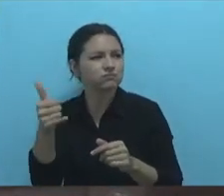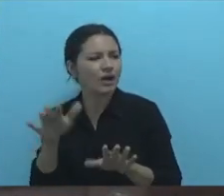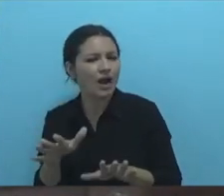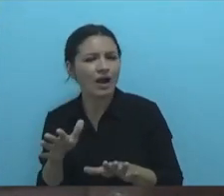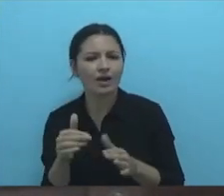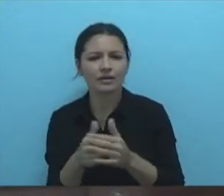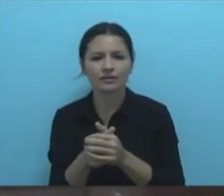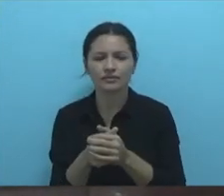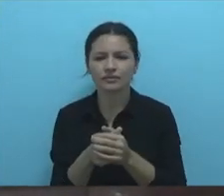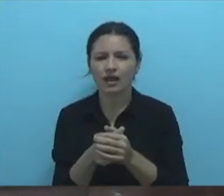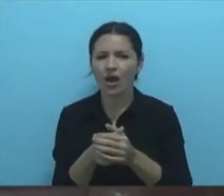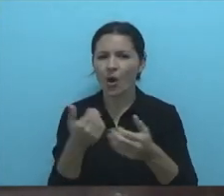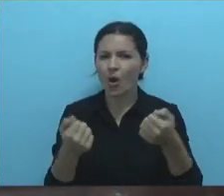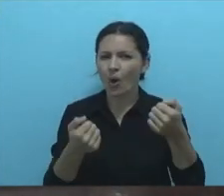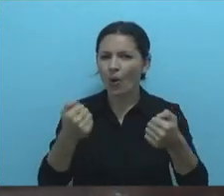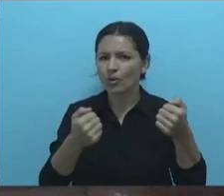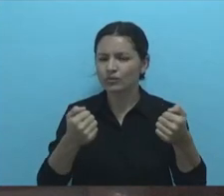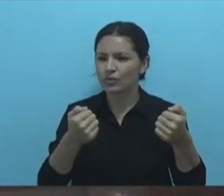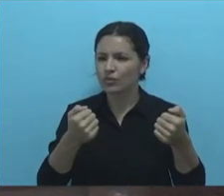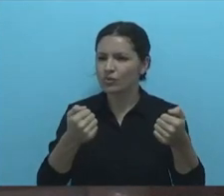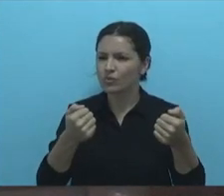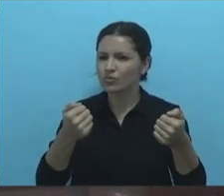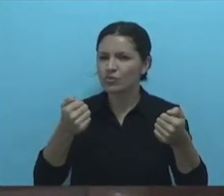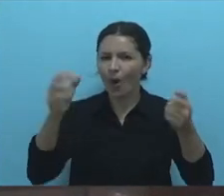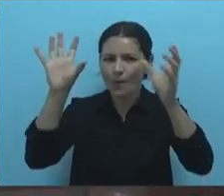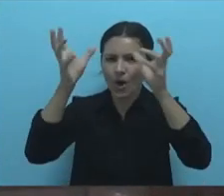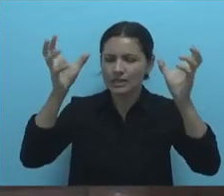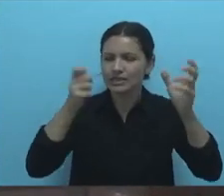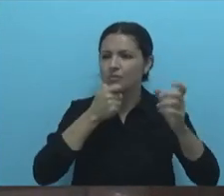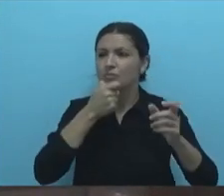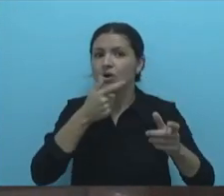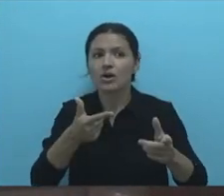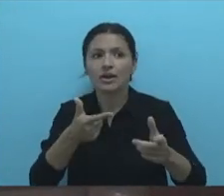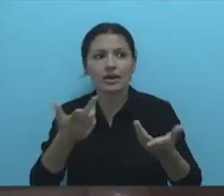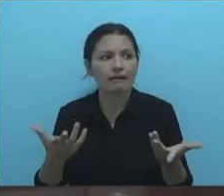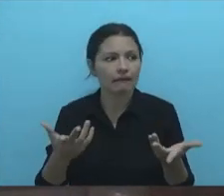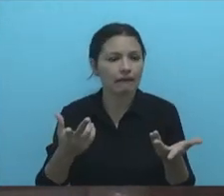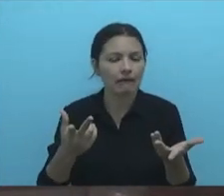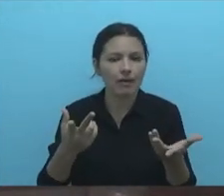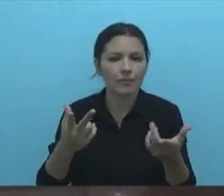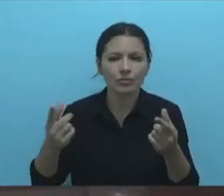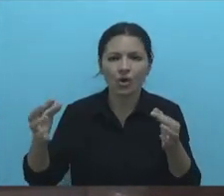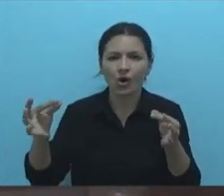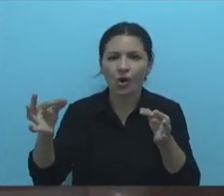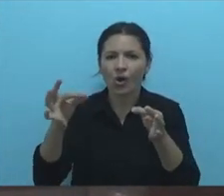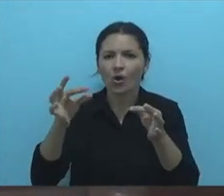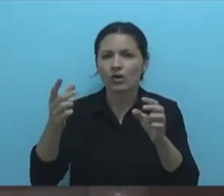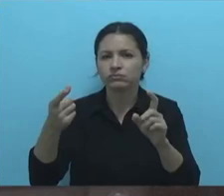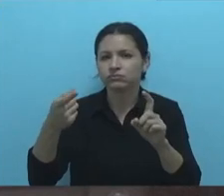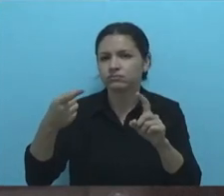estaban en contacto con la nueve once básicamente porque no andaban los GPS y pedimos informes al respecto